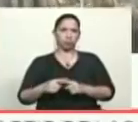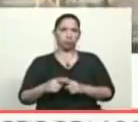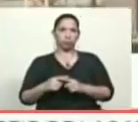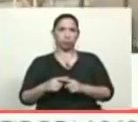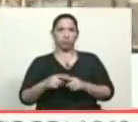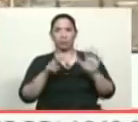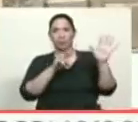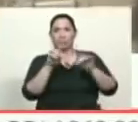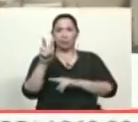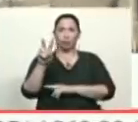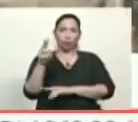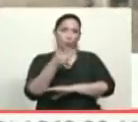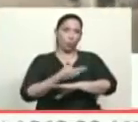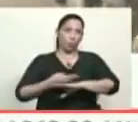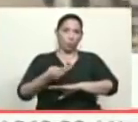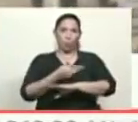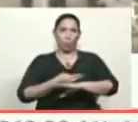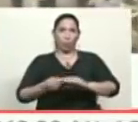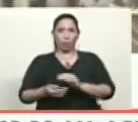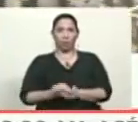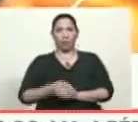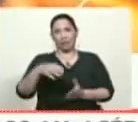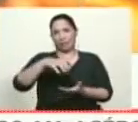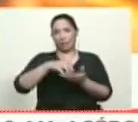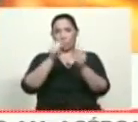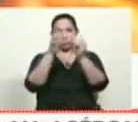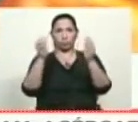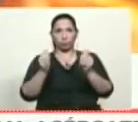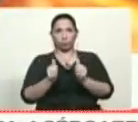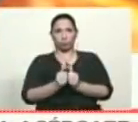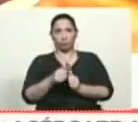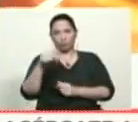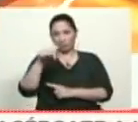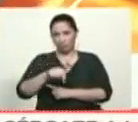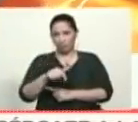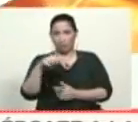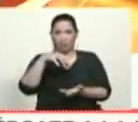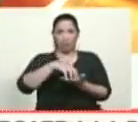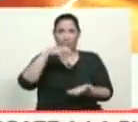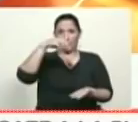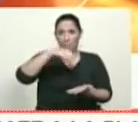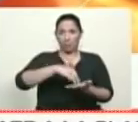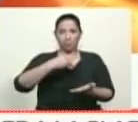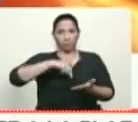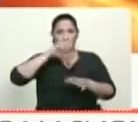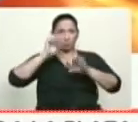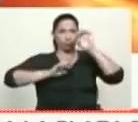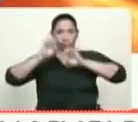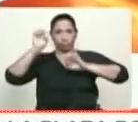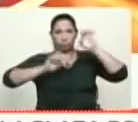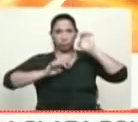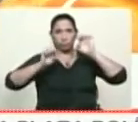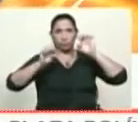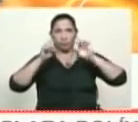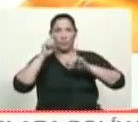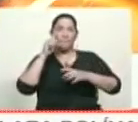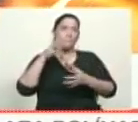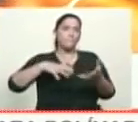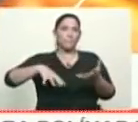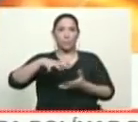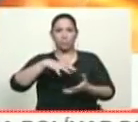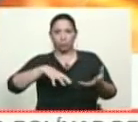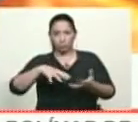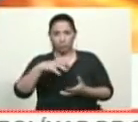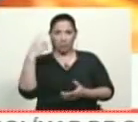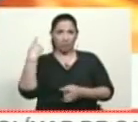72 horas en el estado Anzoátegui. Y aquí en el estado Miranda estamos evaluando los daños, tenemos que esperar